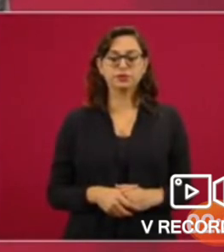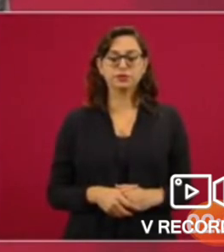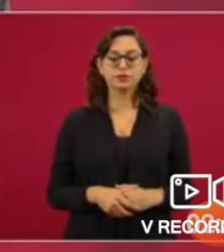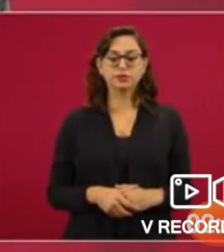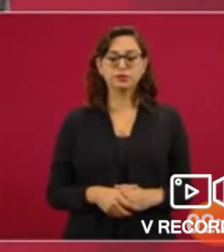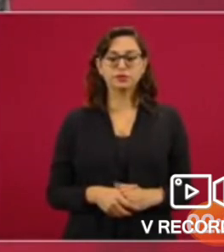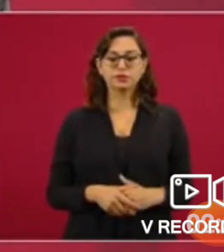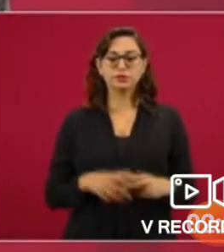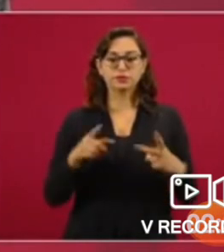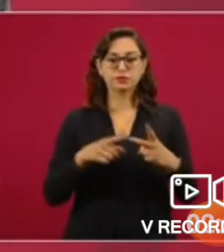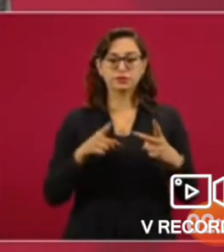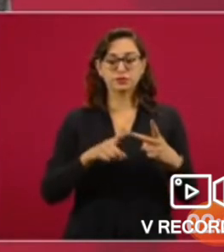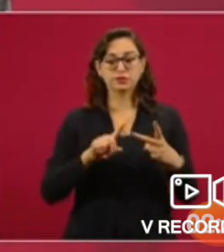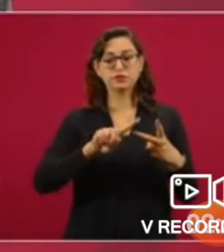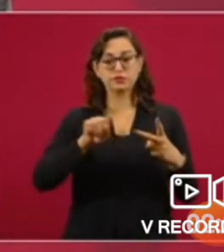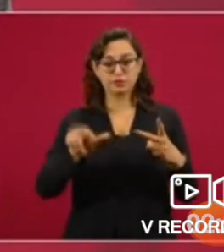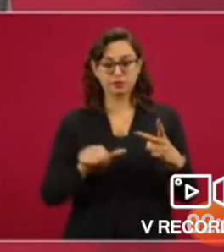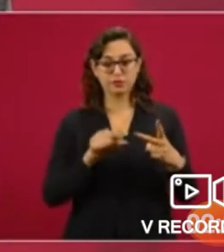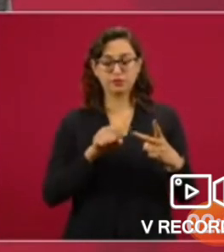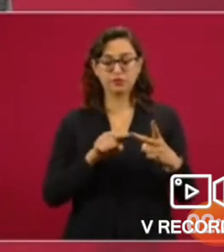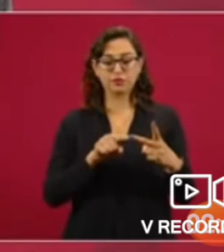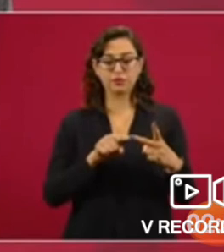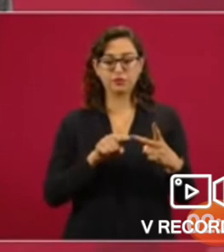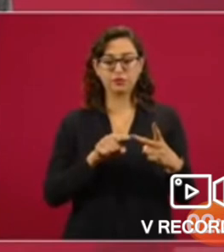quiero dar a conocer